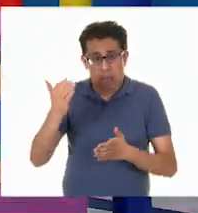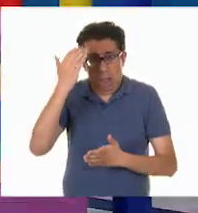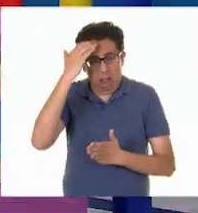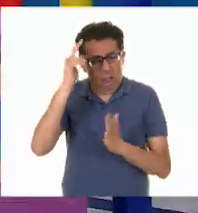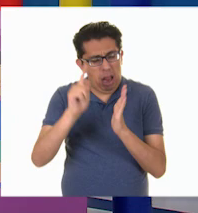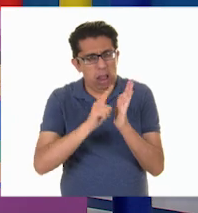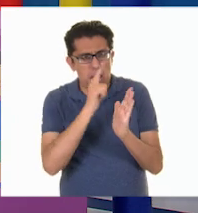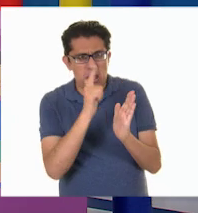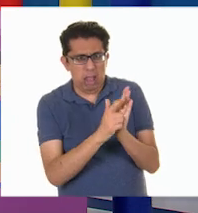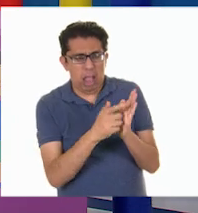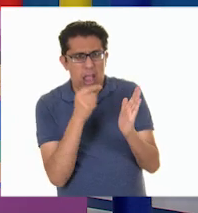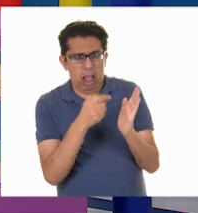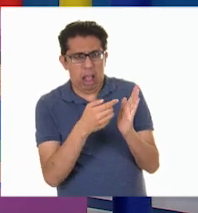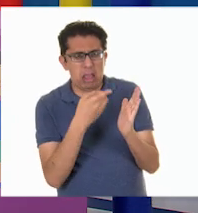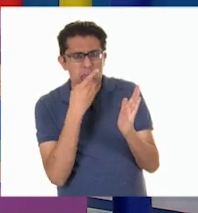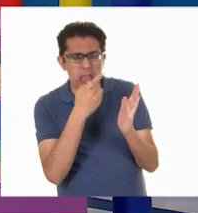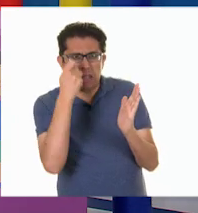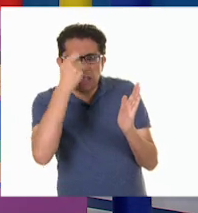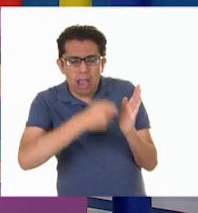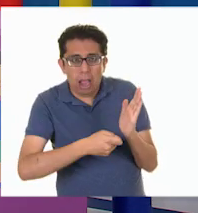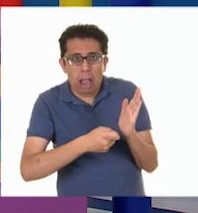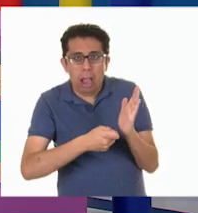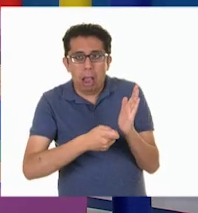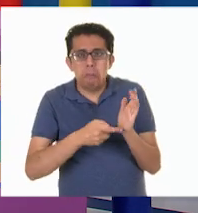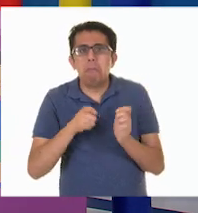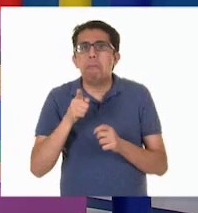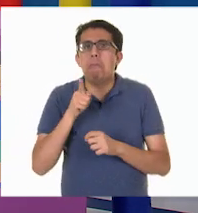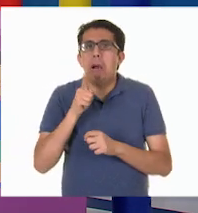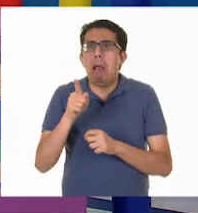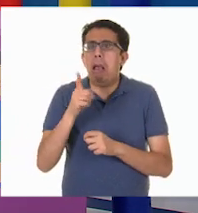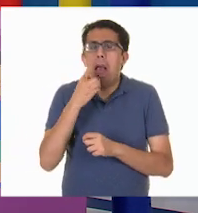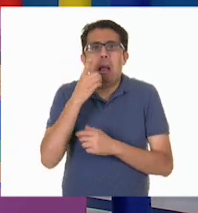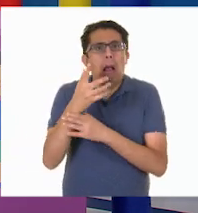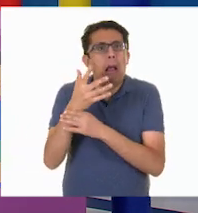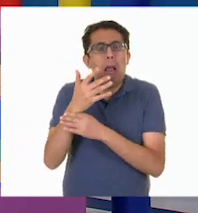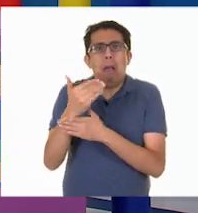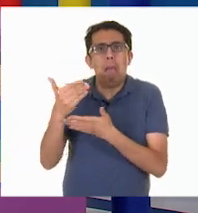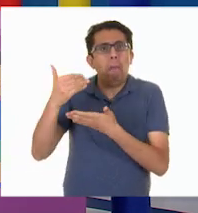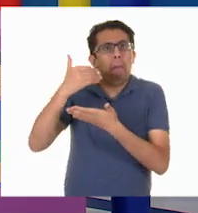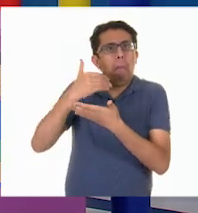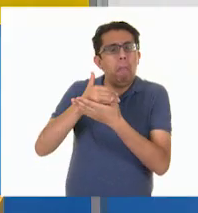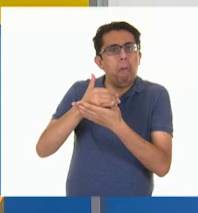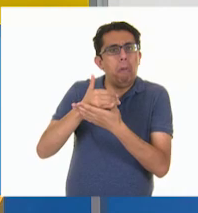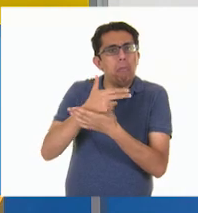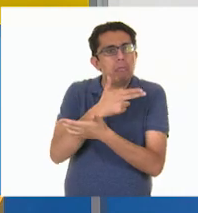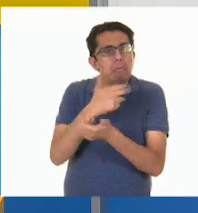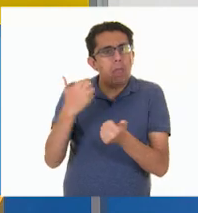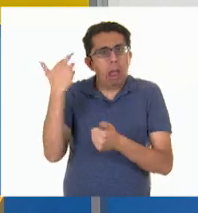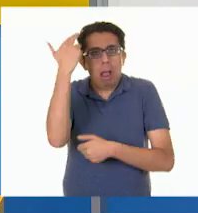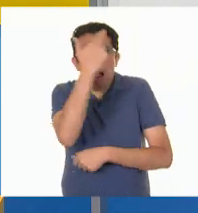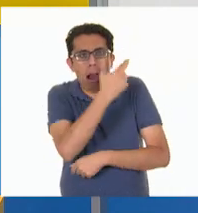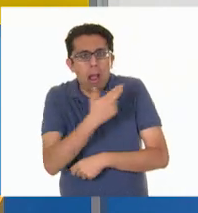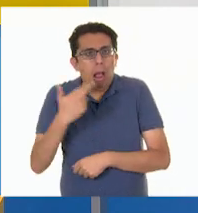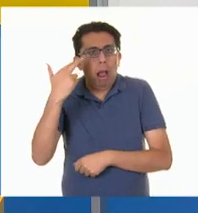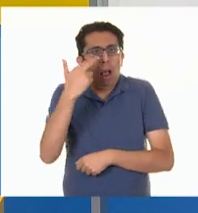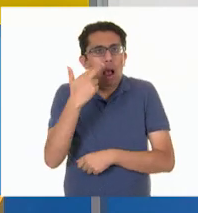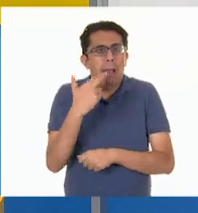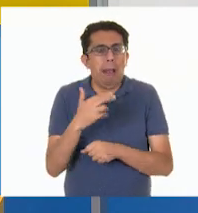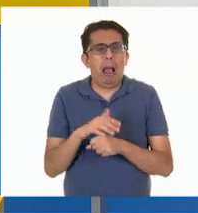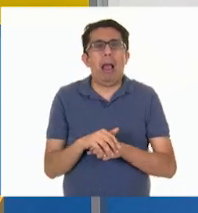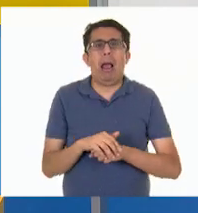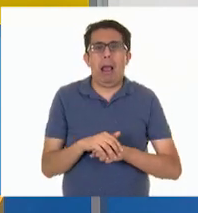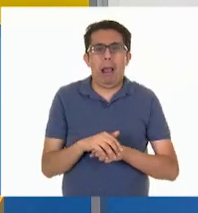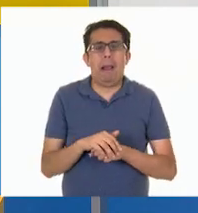pues ella mencionó que nadie se había presentado a inspeccionar su negocio. Entonces la norma no se llevó a cabo como